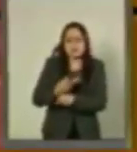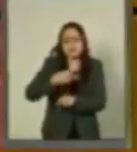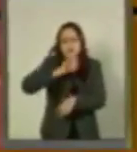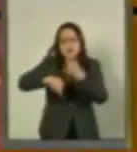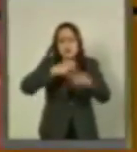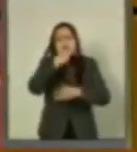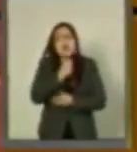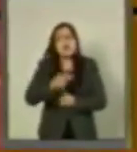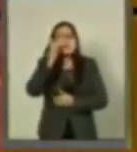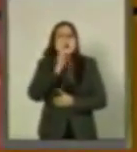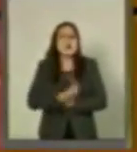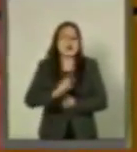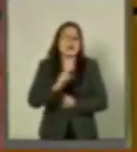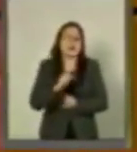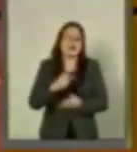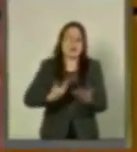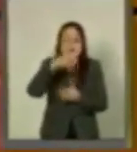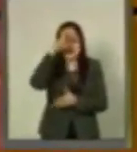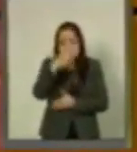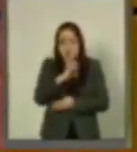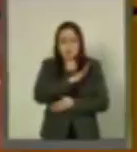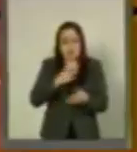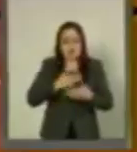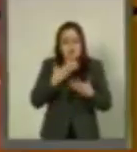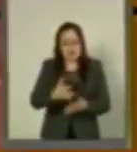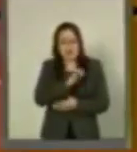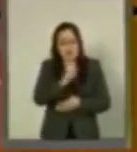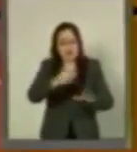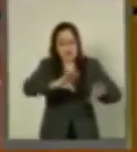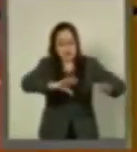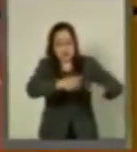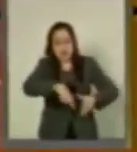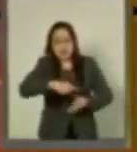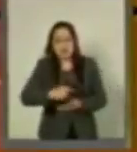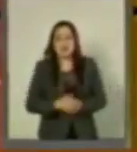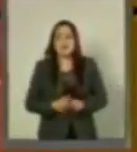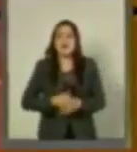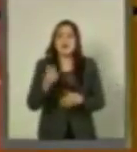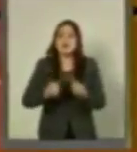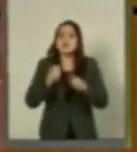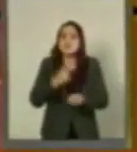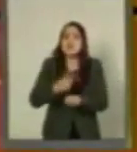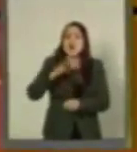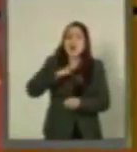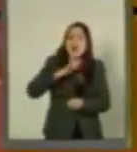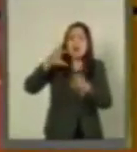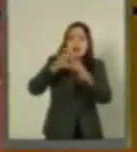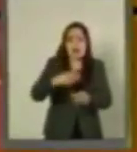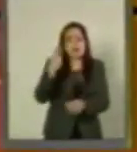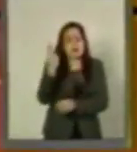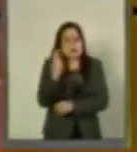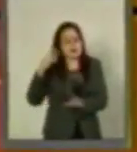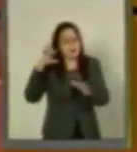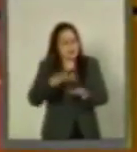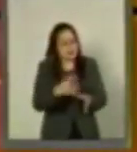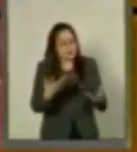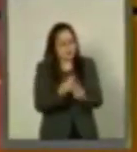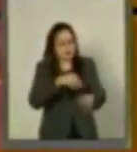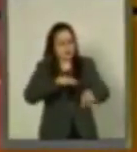los ciudadanos puedan confiar en ellas, porque la seguridad es una tarea que exige trabajar